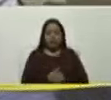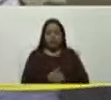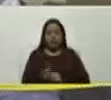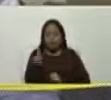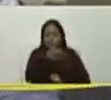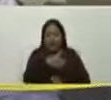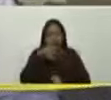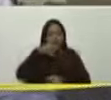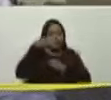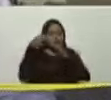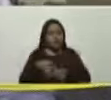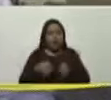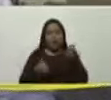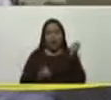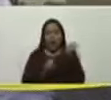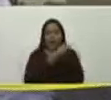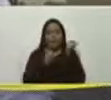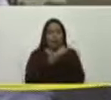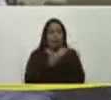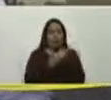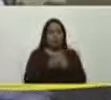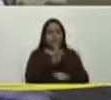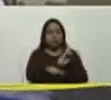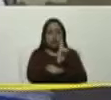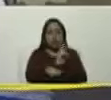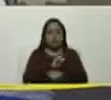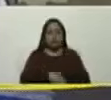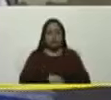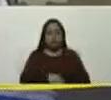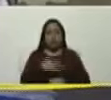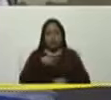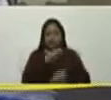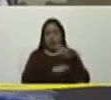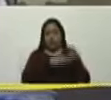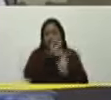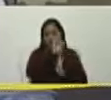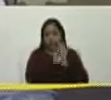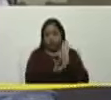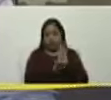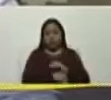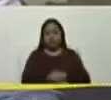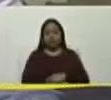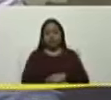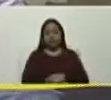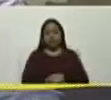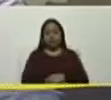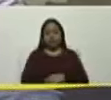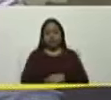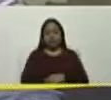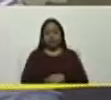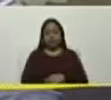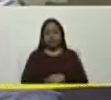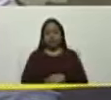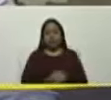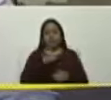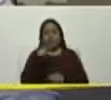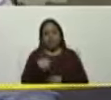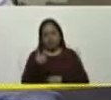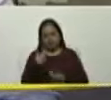el apoyo inmediato. Para eso creé el fondo. También quiero que revisen, porque estuve hablando con